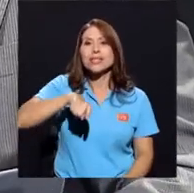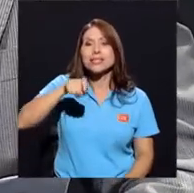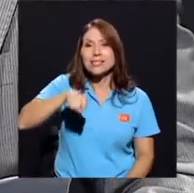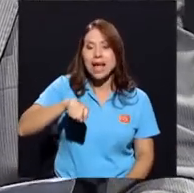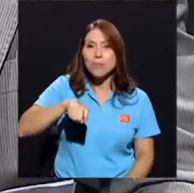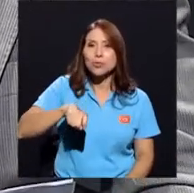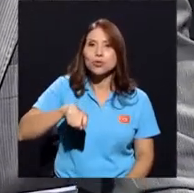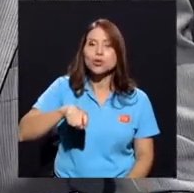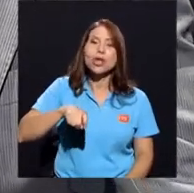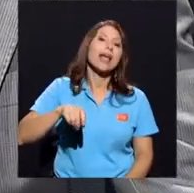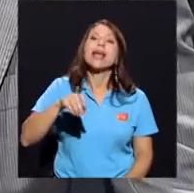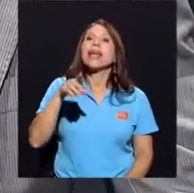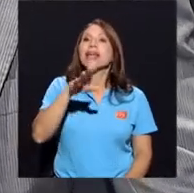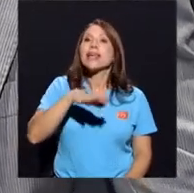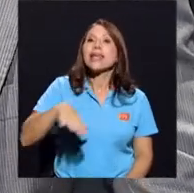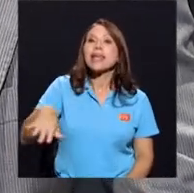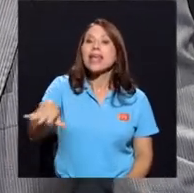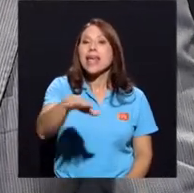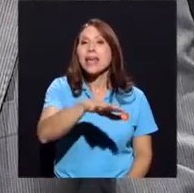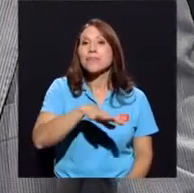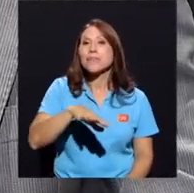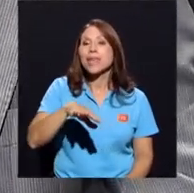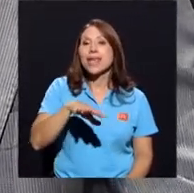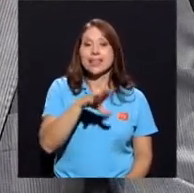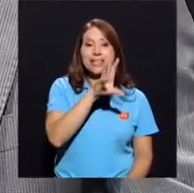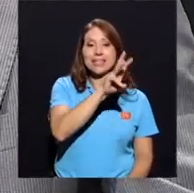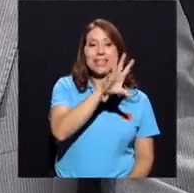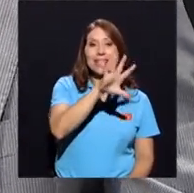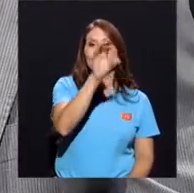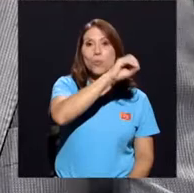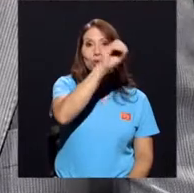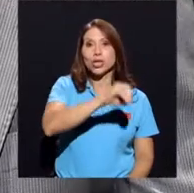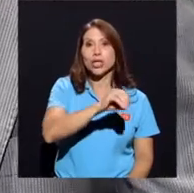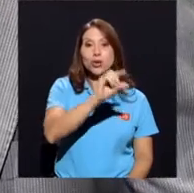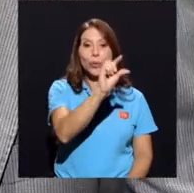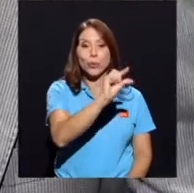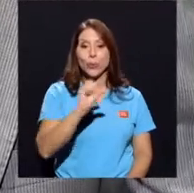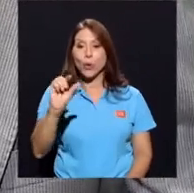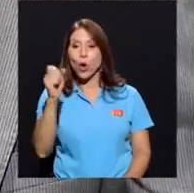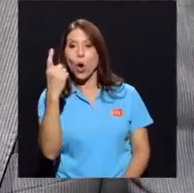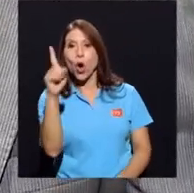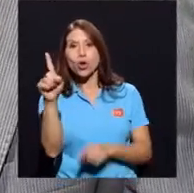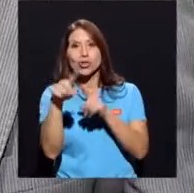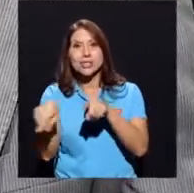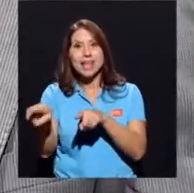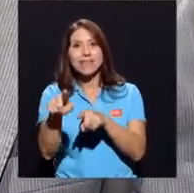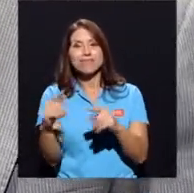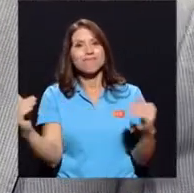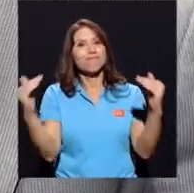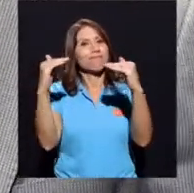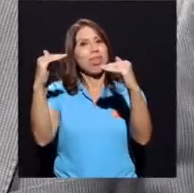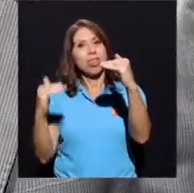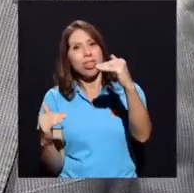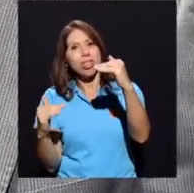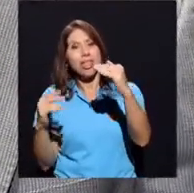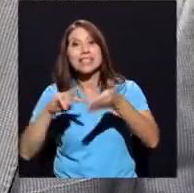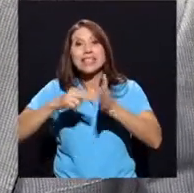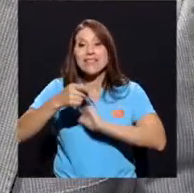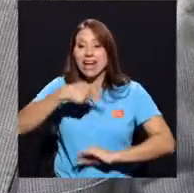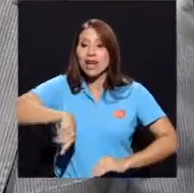los que tienen mayor inequidad o sea que se adopten de los que estamos para favorecer los que más tienen